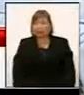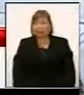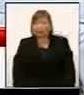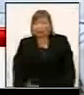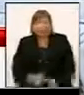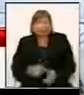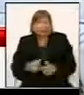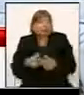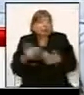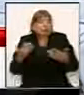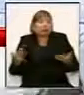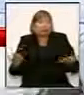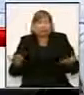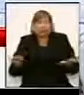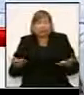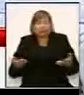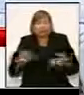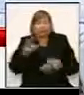Entonces no hay vivero.